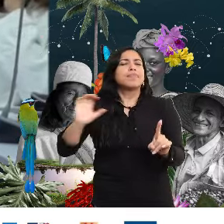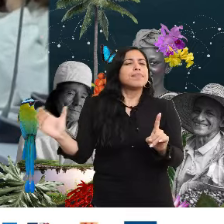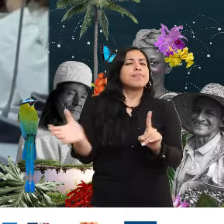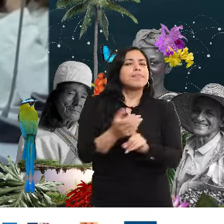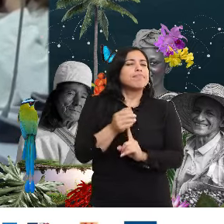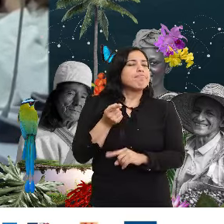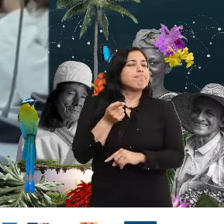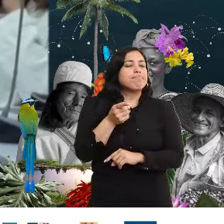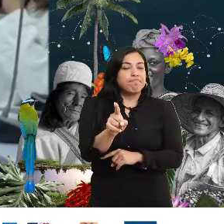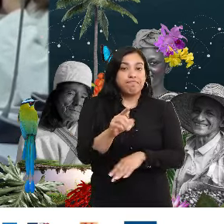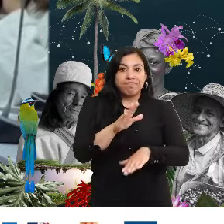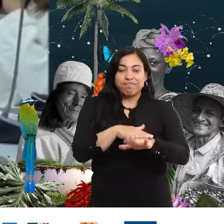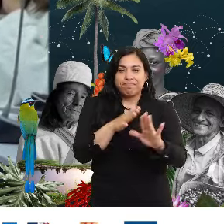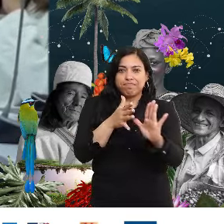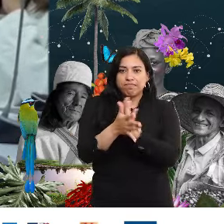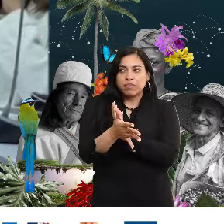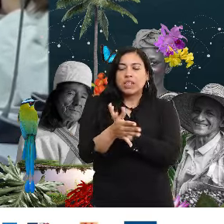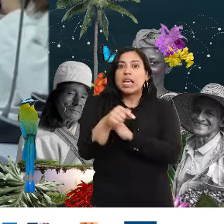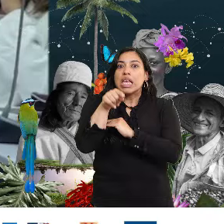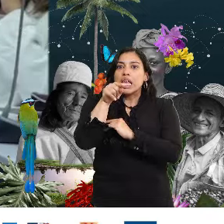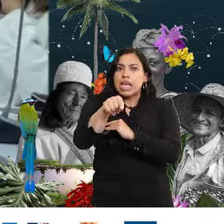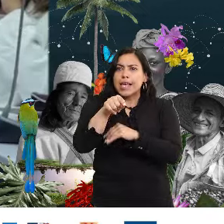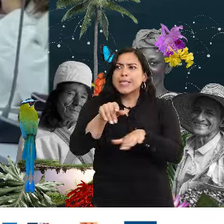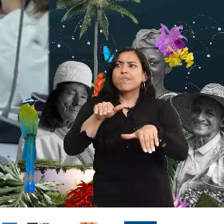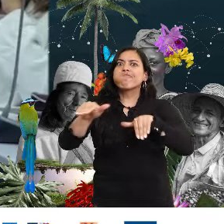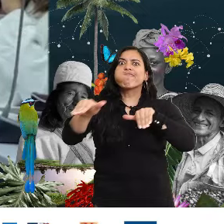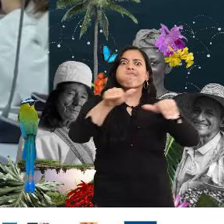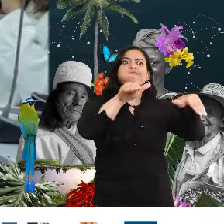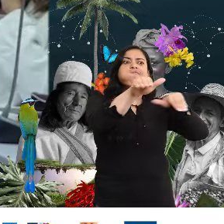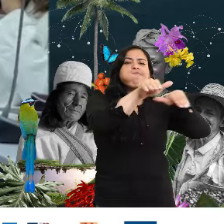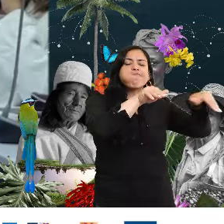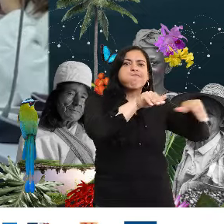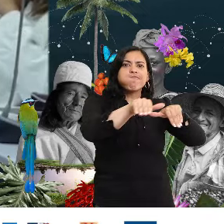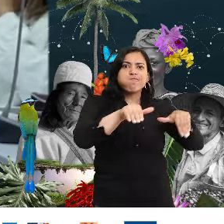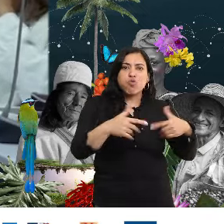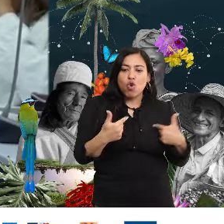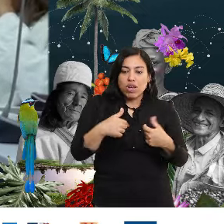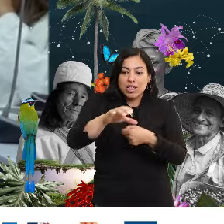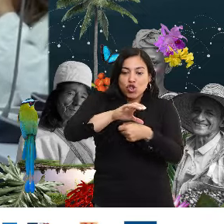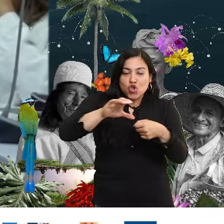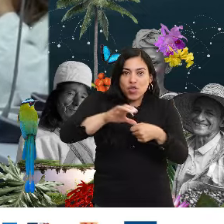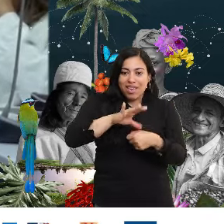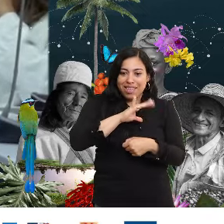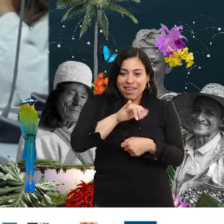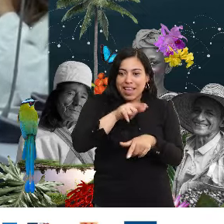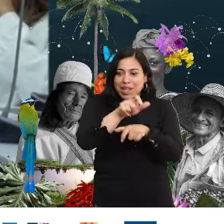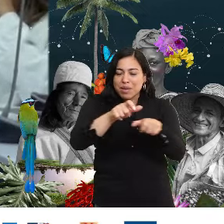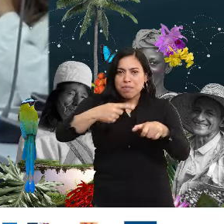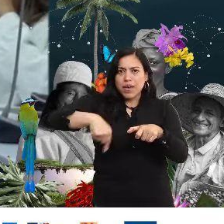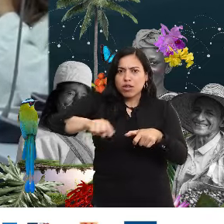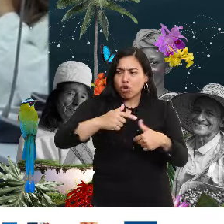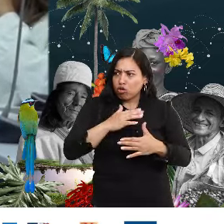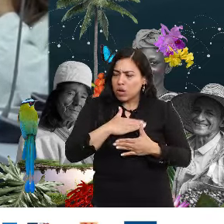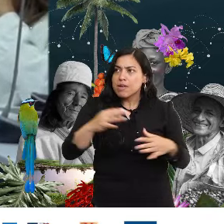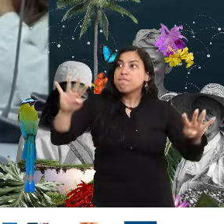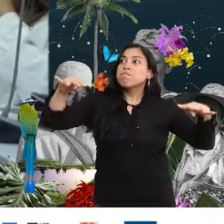que eso generó un llamado de esta ciudad y de esta población a ser vista. Y